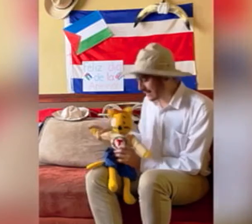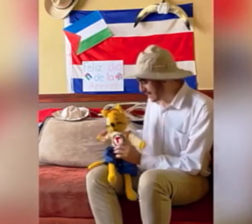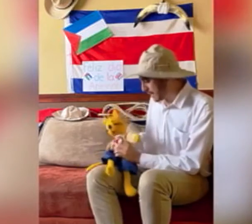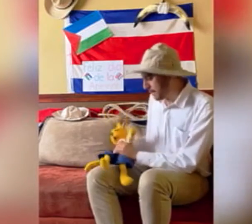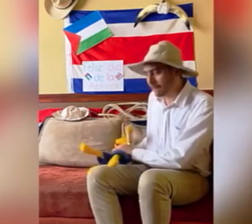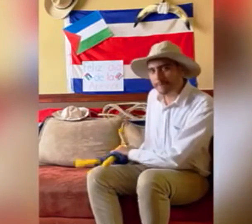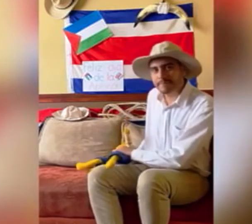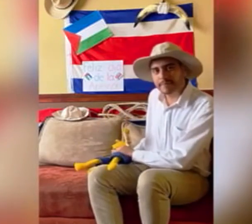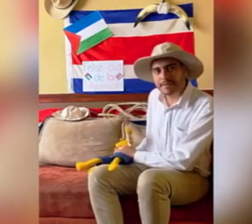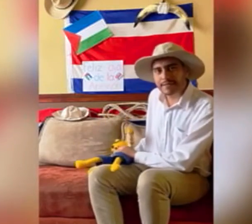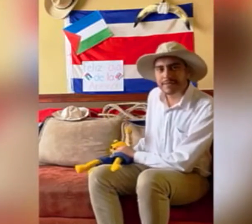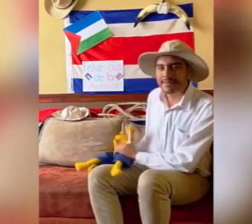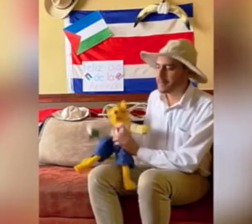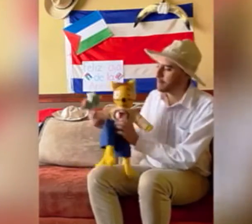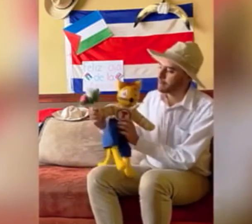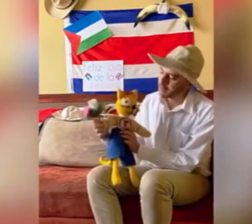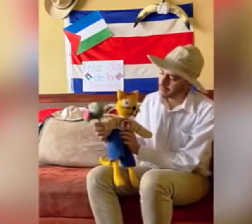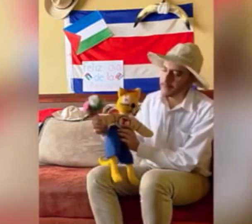C'est ça?